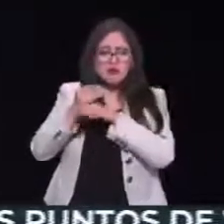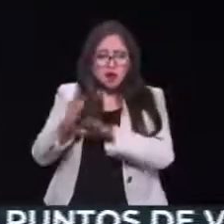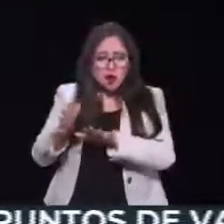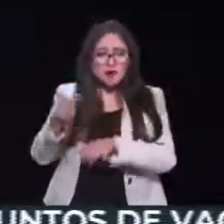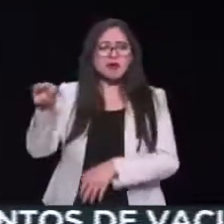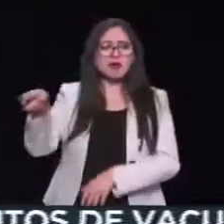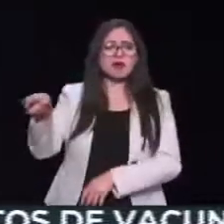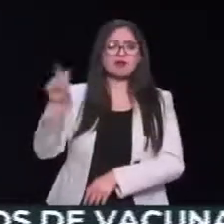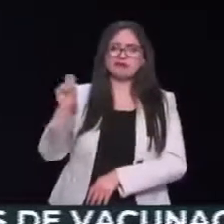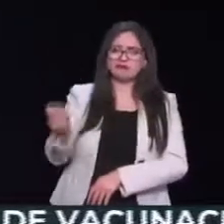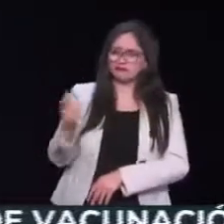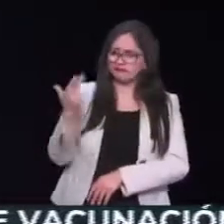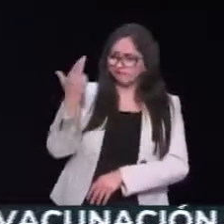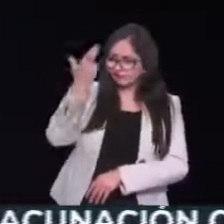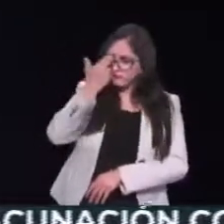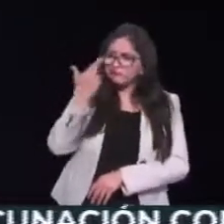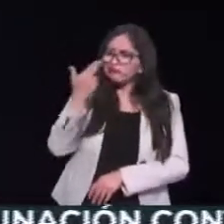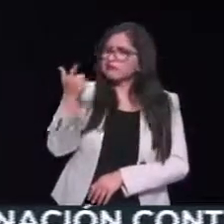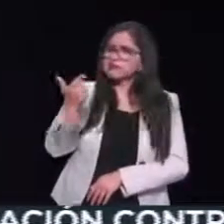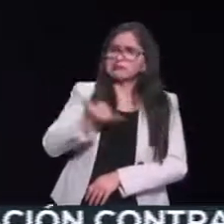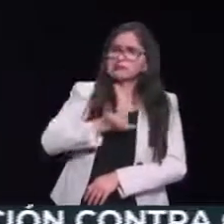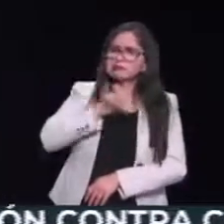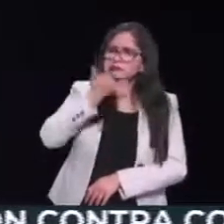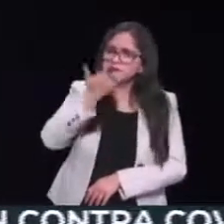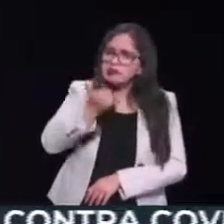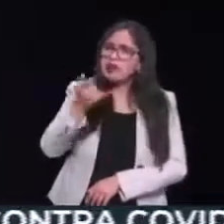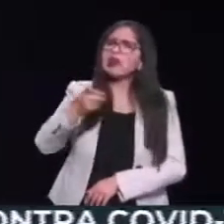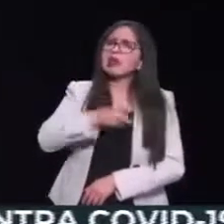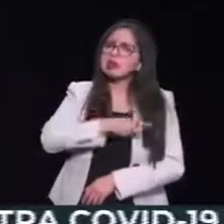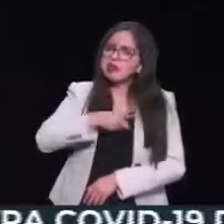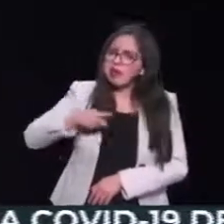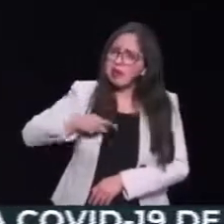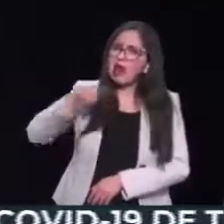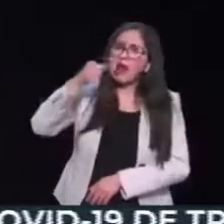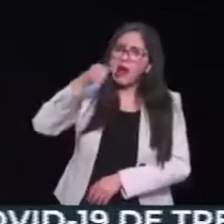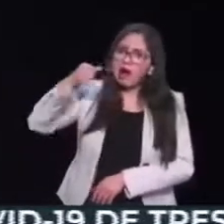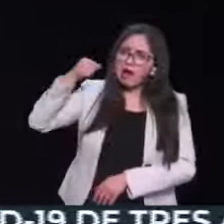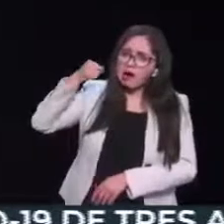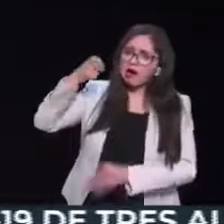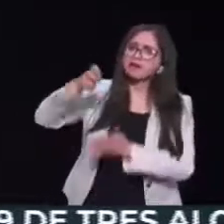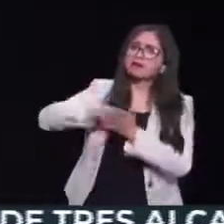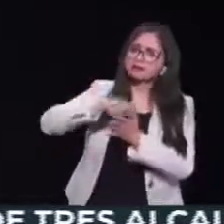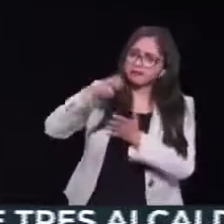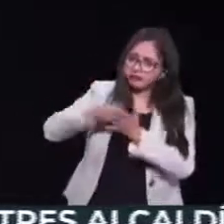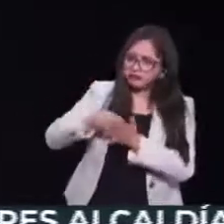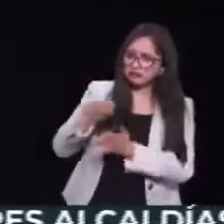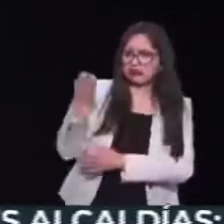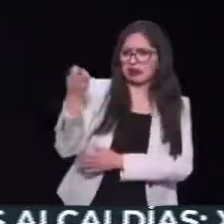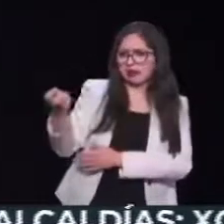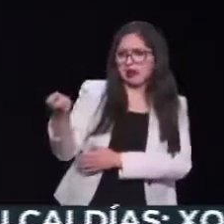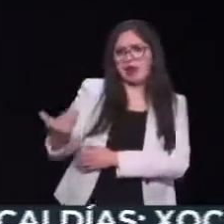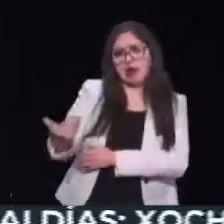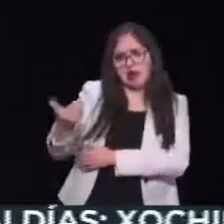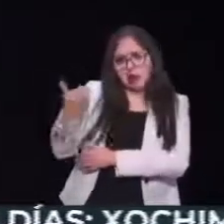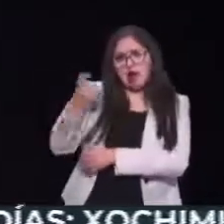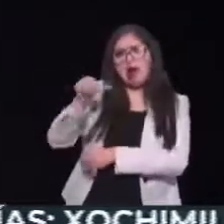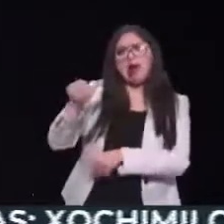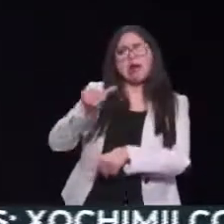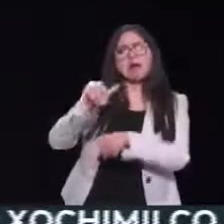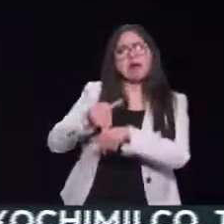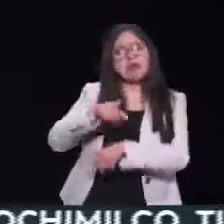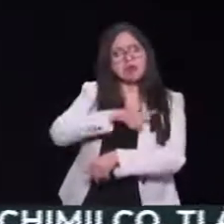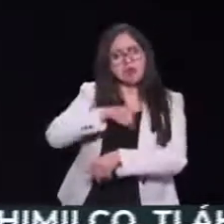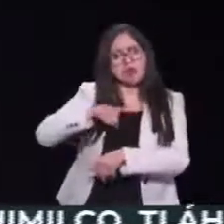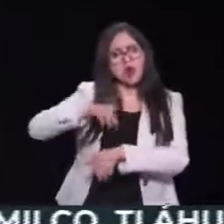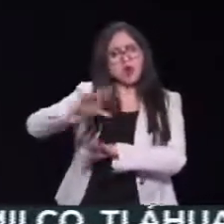presenta inconsistencias y aberraciones y que su rectificación de ayer es un indicador que debería detonar procedimientos administrativos